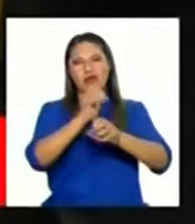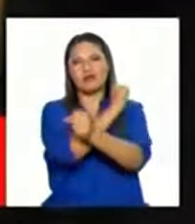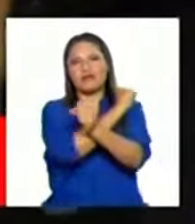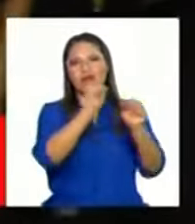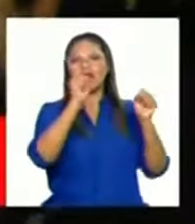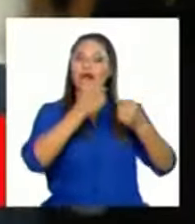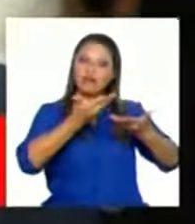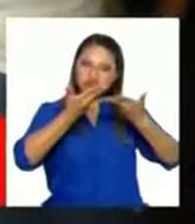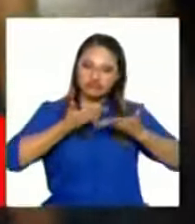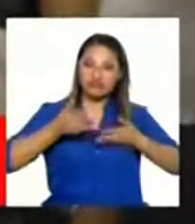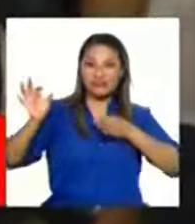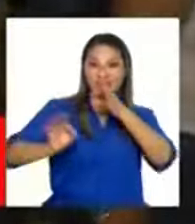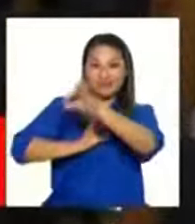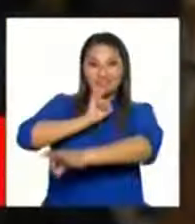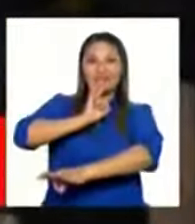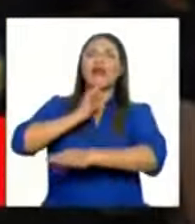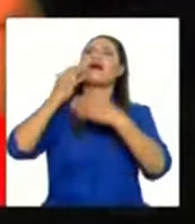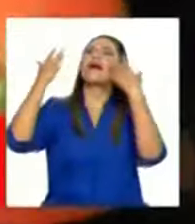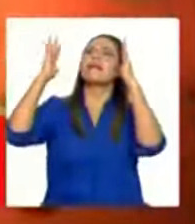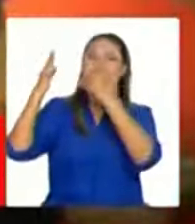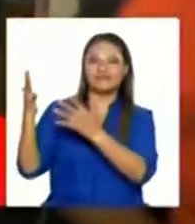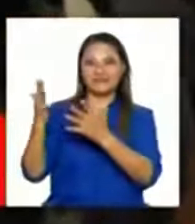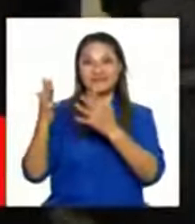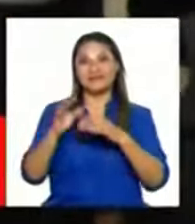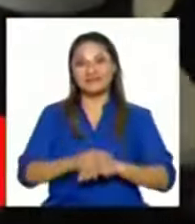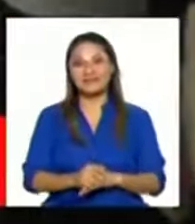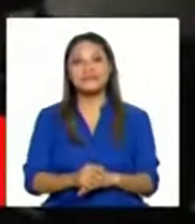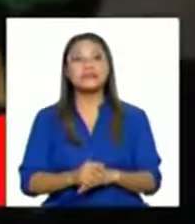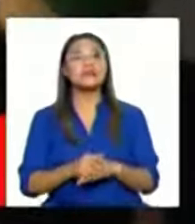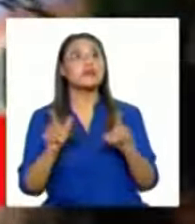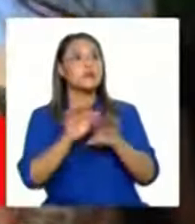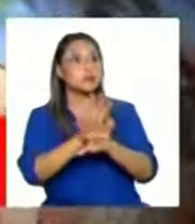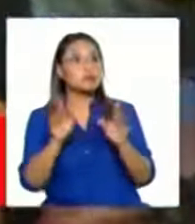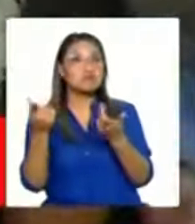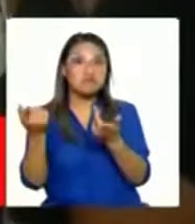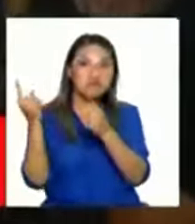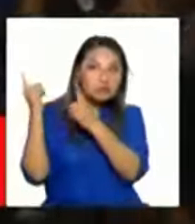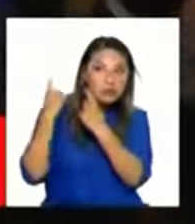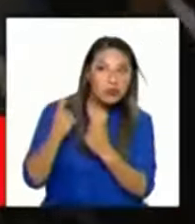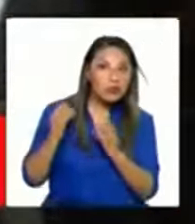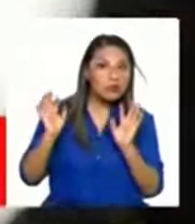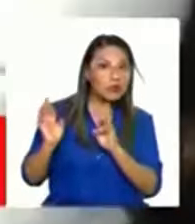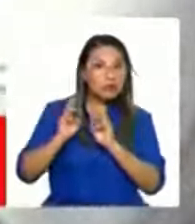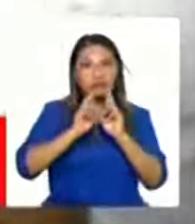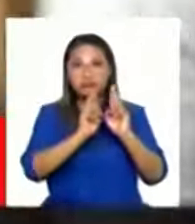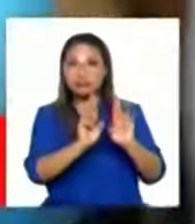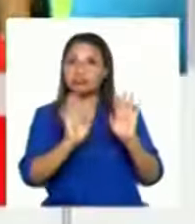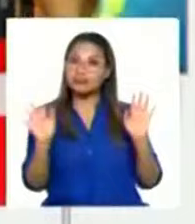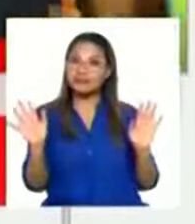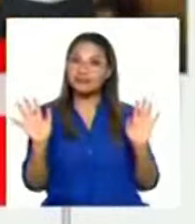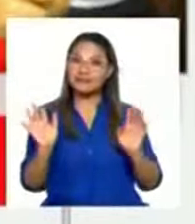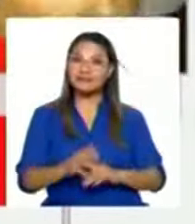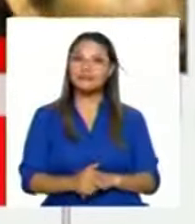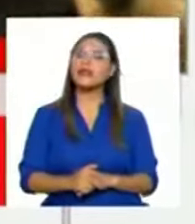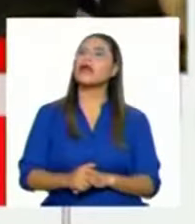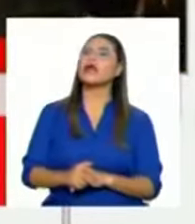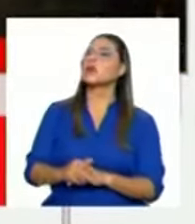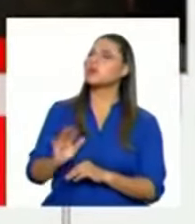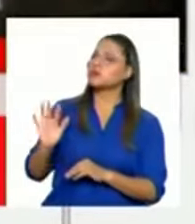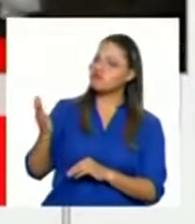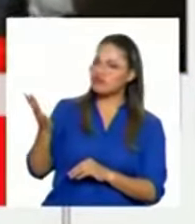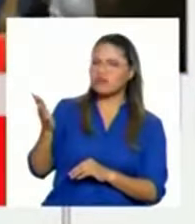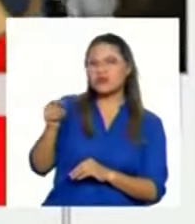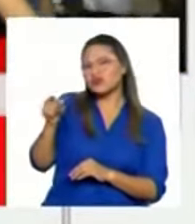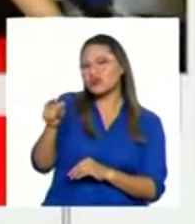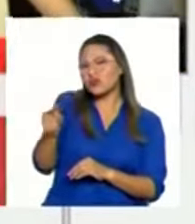Calvario. Esta es la información, Jennifer, Nicolás. No sé si ustedes tienen alguna consulta, yo encantada de absorberla. Adelante con ustedes. Más que todo hacer hincapié en eso, ¿no?